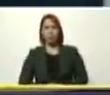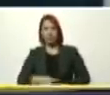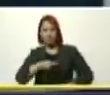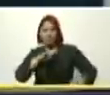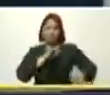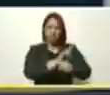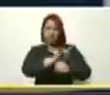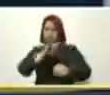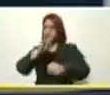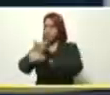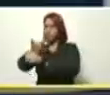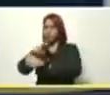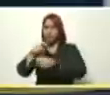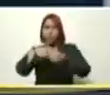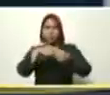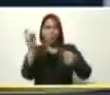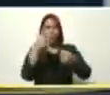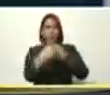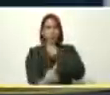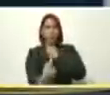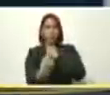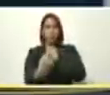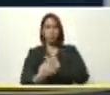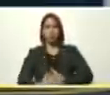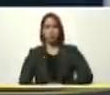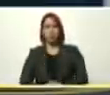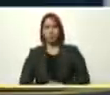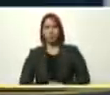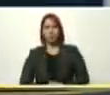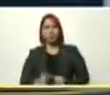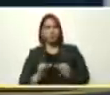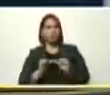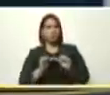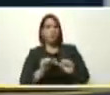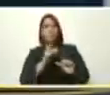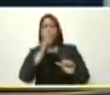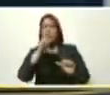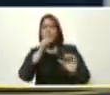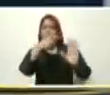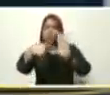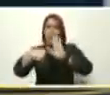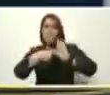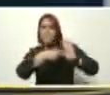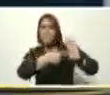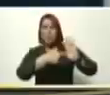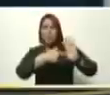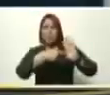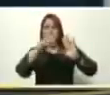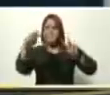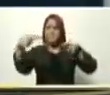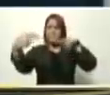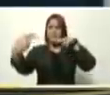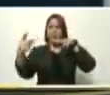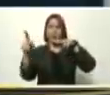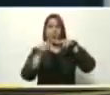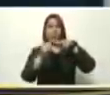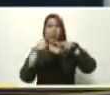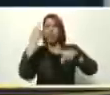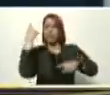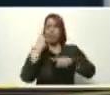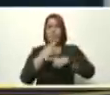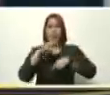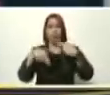Traidores y desertores quedarán como mal ejemplo para vernos lo que no debe ser